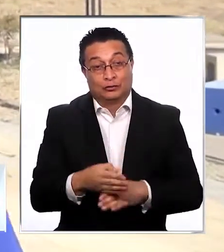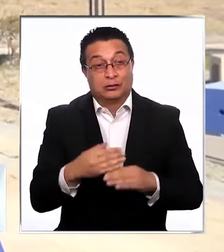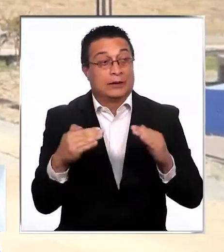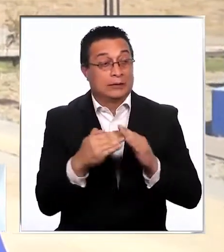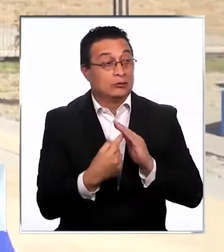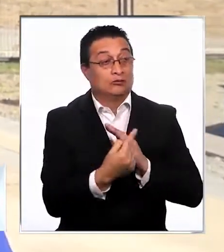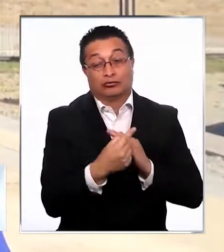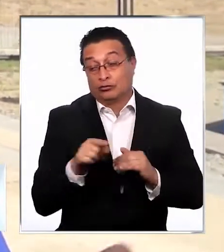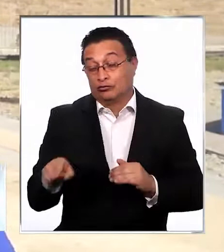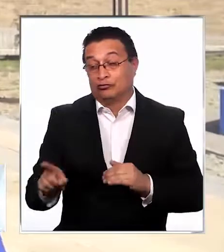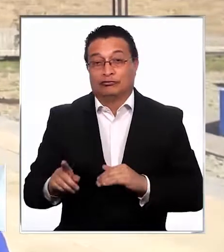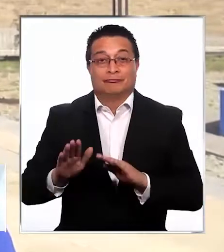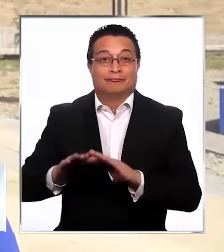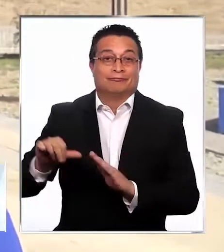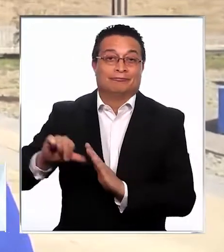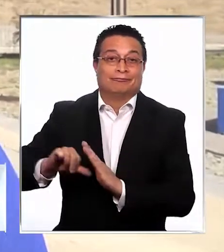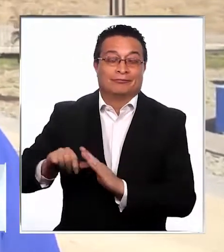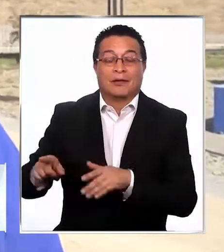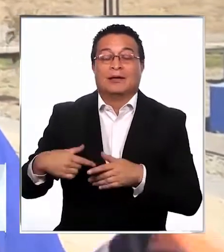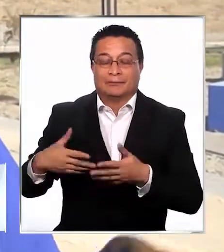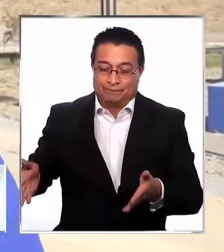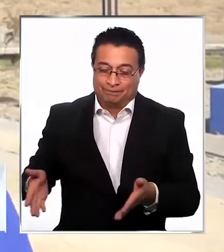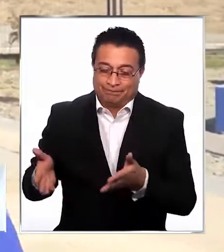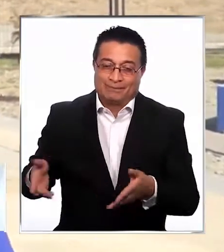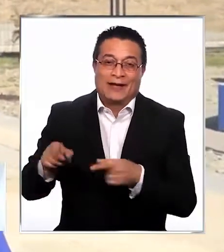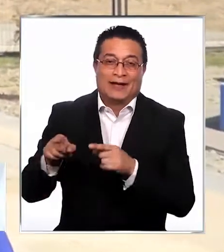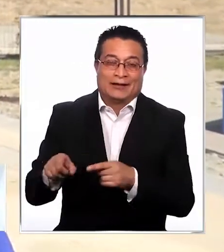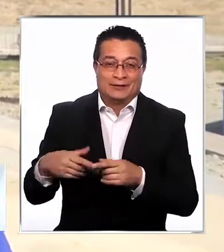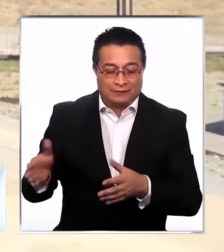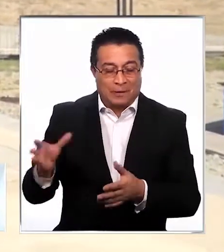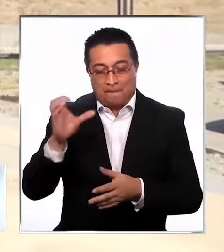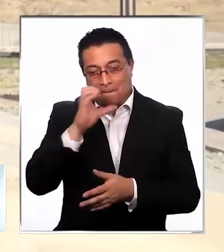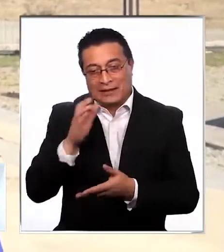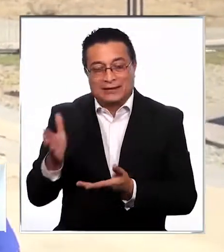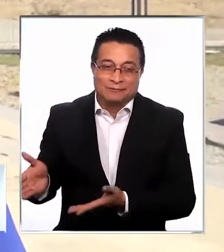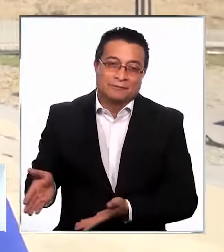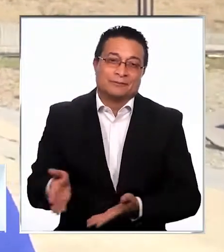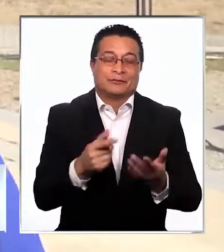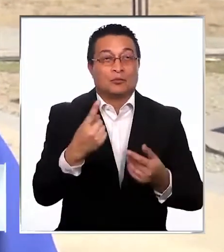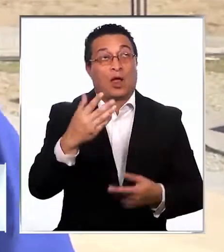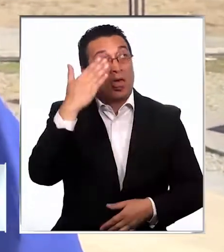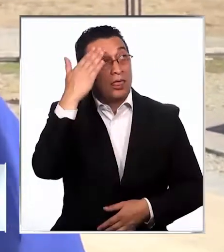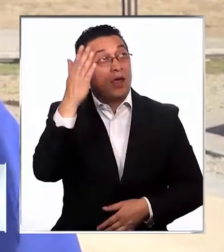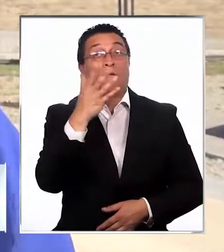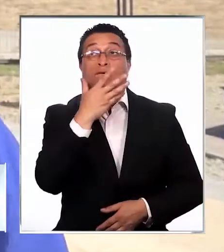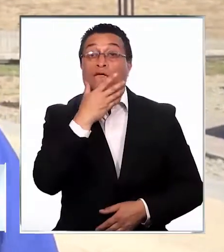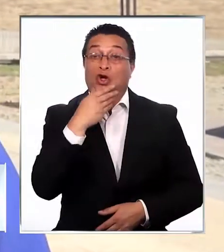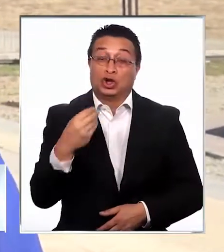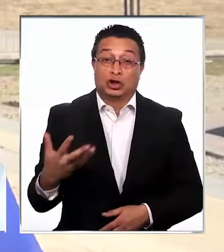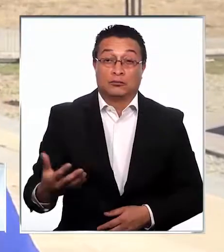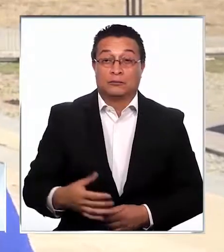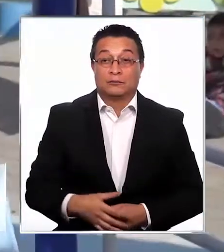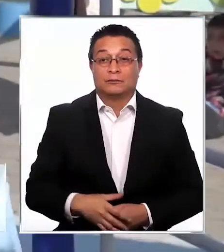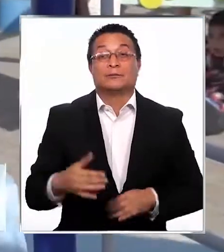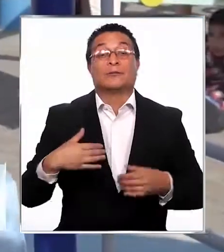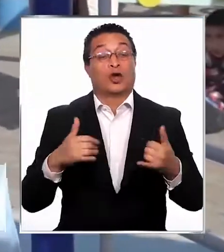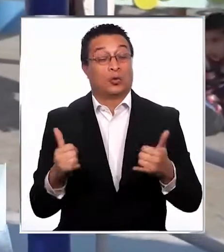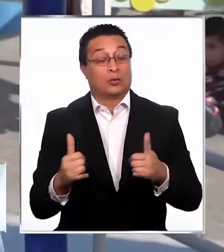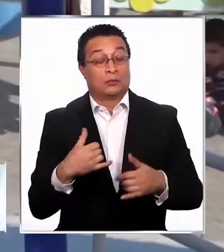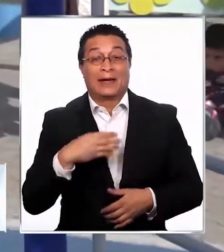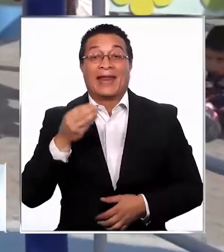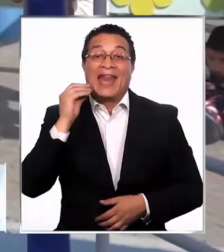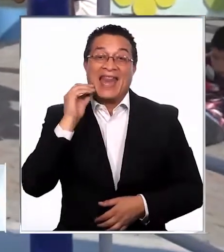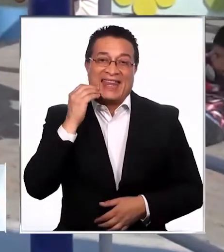salimos todos los días de la casa pero yo no sé por eso más que nada día había que sacarla y allí el día está bastante bonito acá